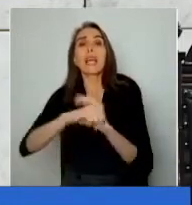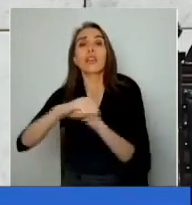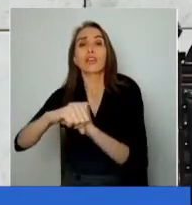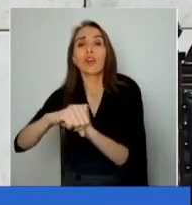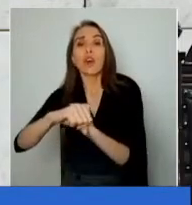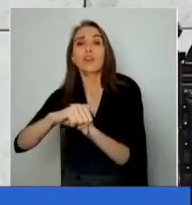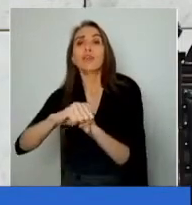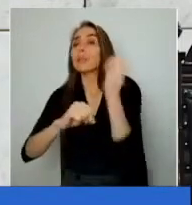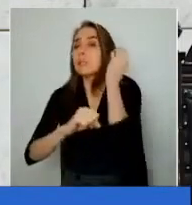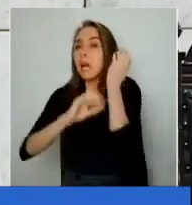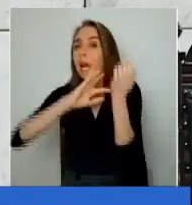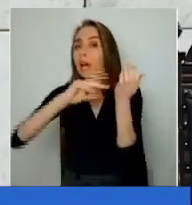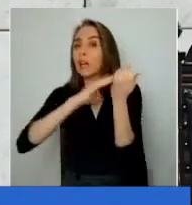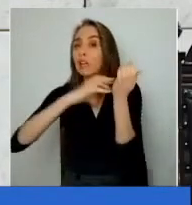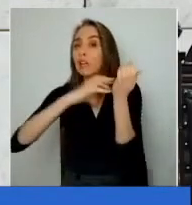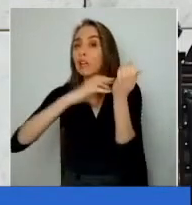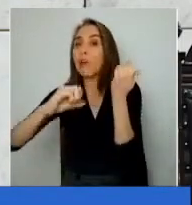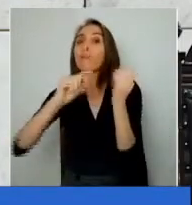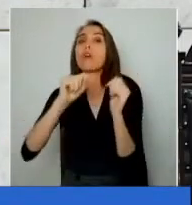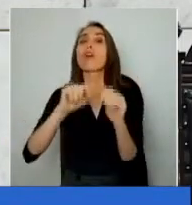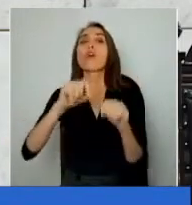en las cárceles